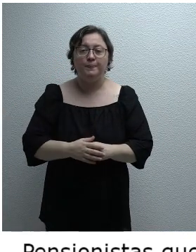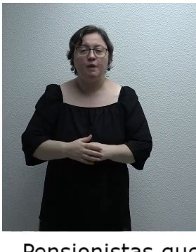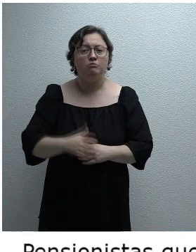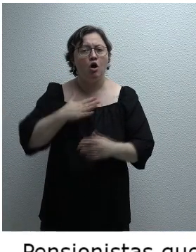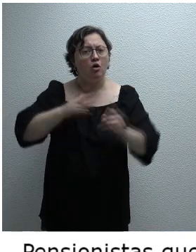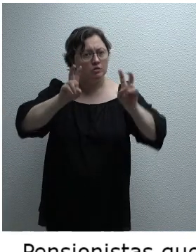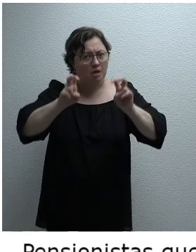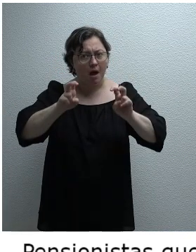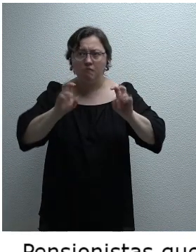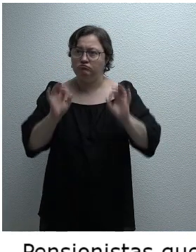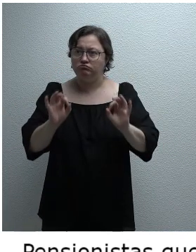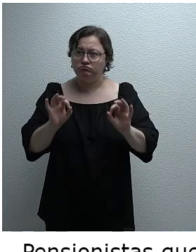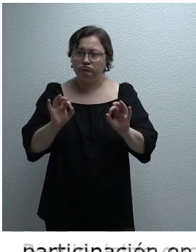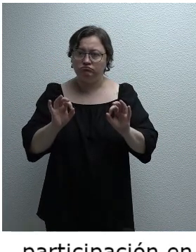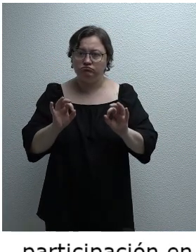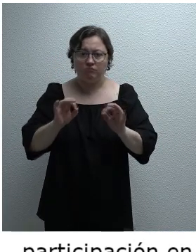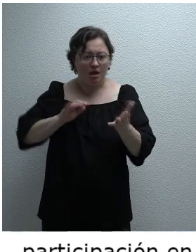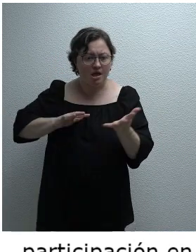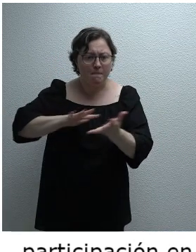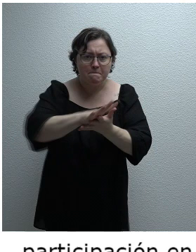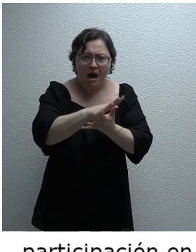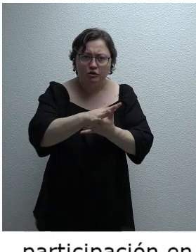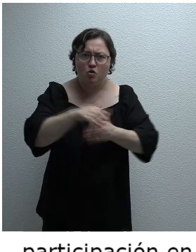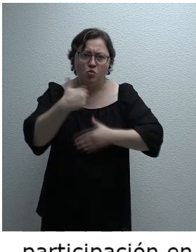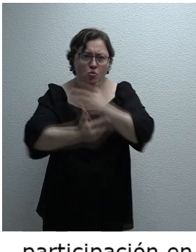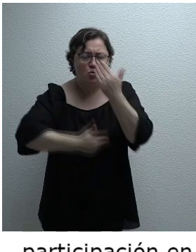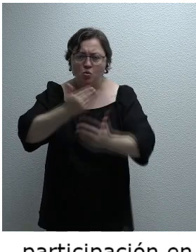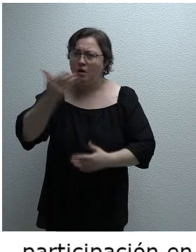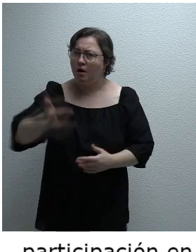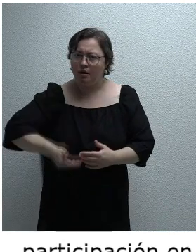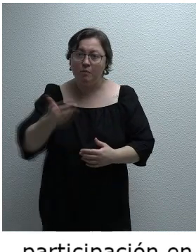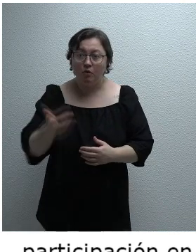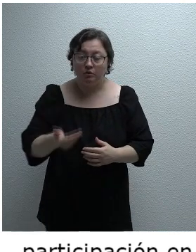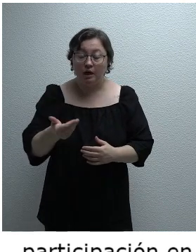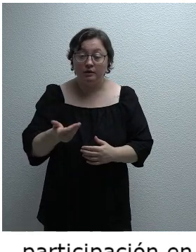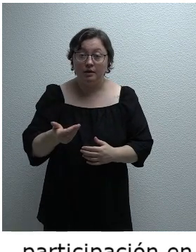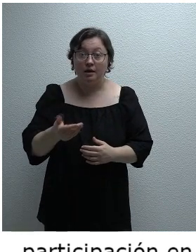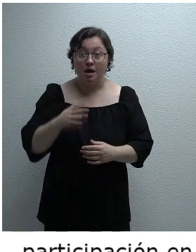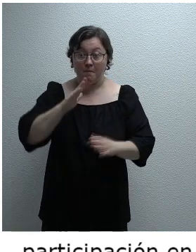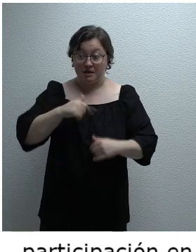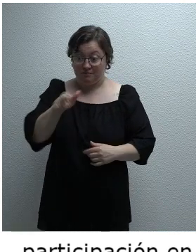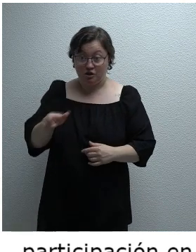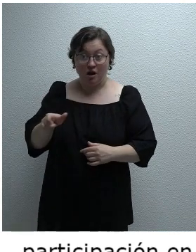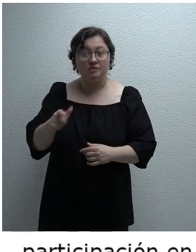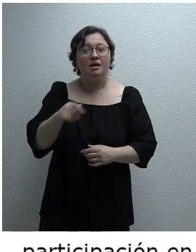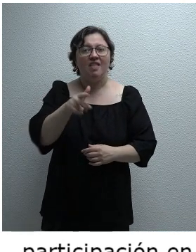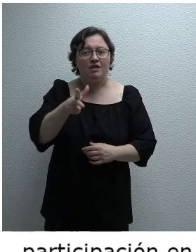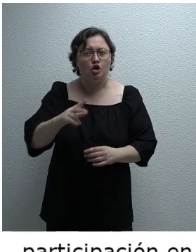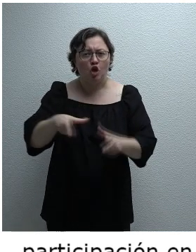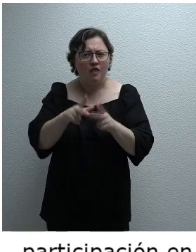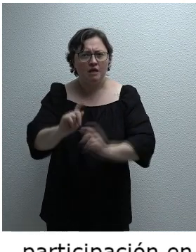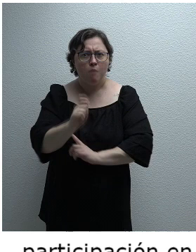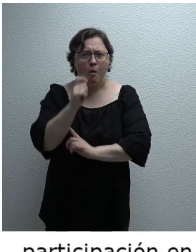lo merece por su innegable repercusión en los avances, en el avance y consecución de derechos sociales y,